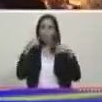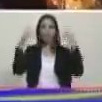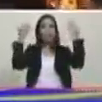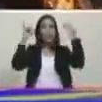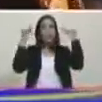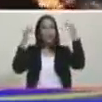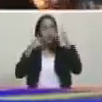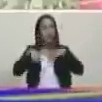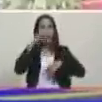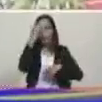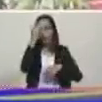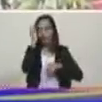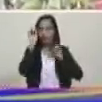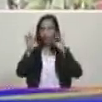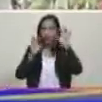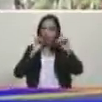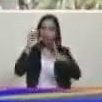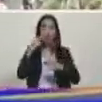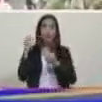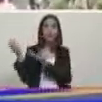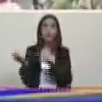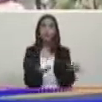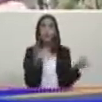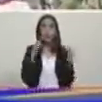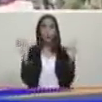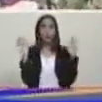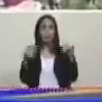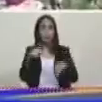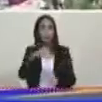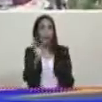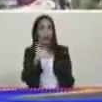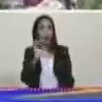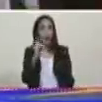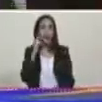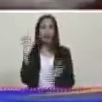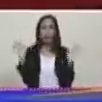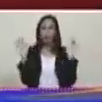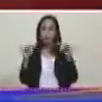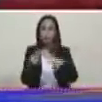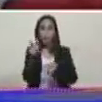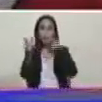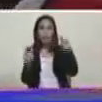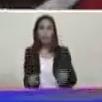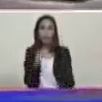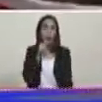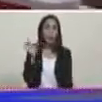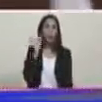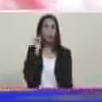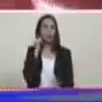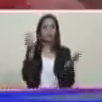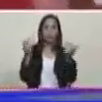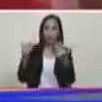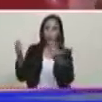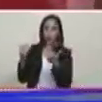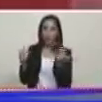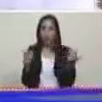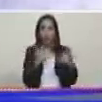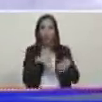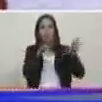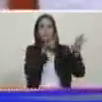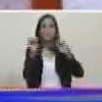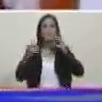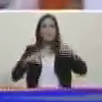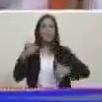el carnaval. Invitamos a todos los caraqueños y las caraqueñas a disfrutar de las más de